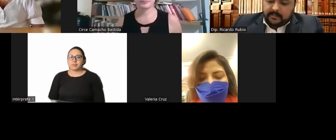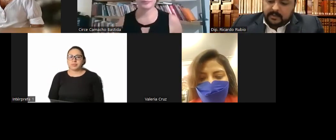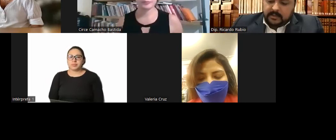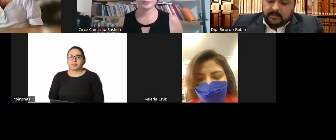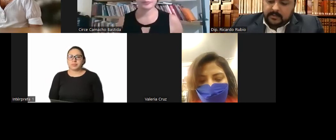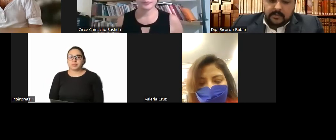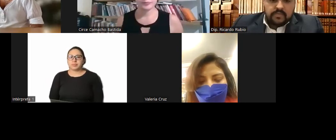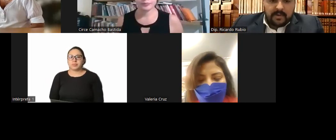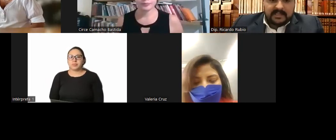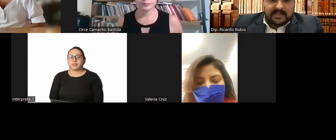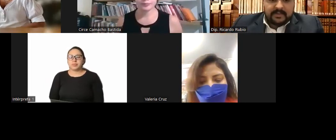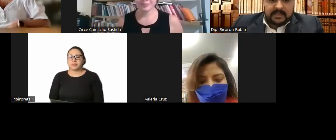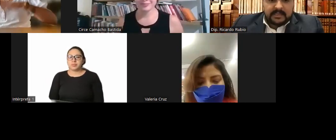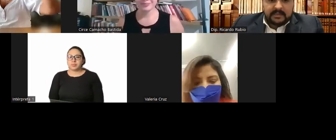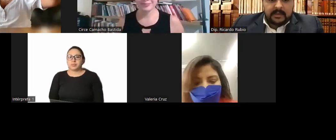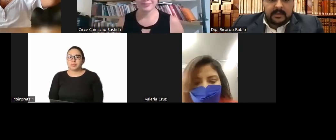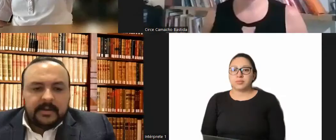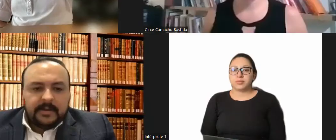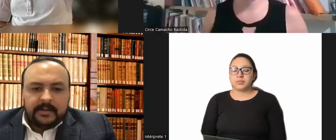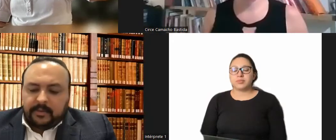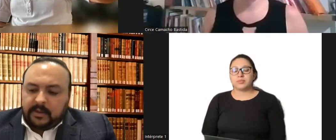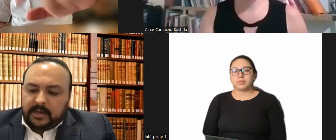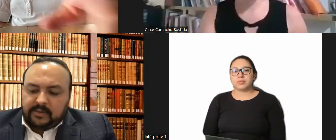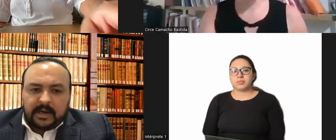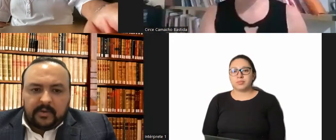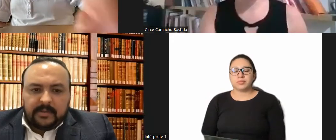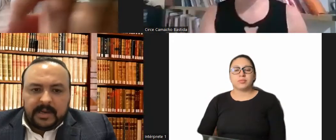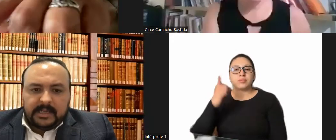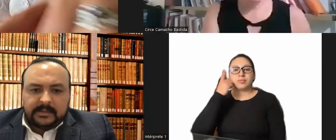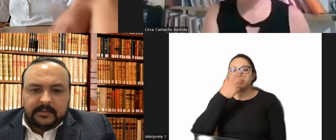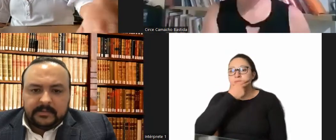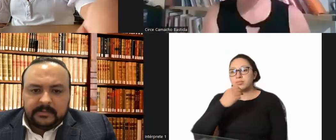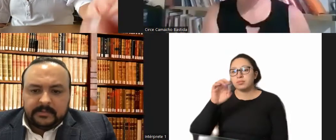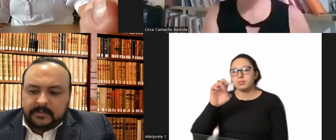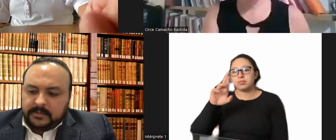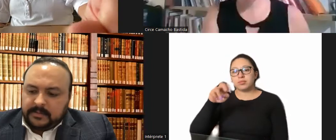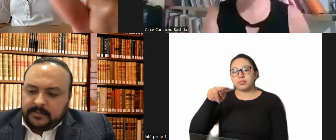Buenas Gracias. tardes. Buenas tardes, muchas gracias, diputada. Diputado Ernesto Alarcón Jiménez.